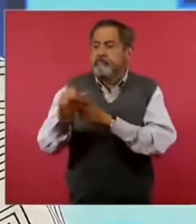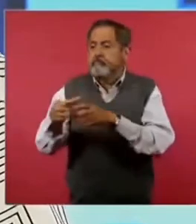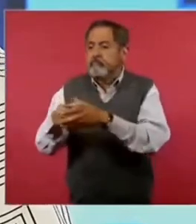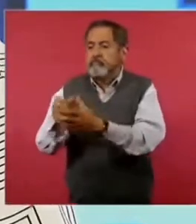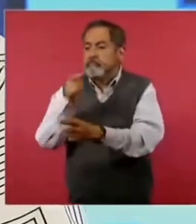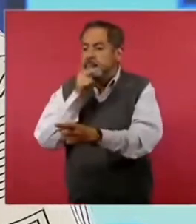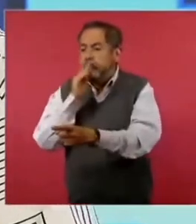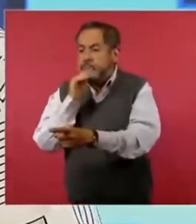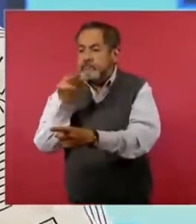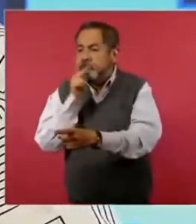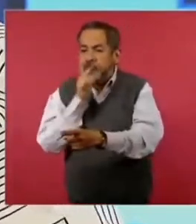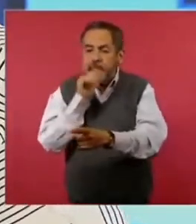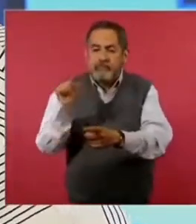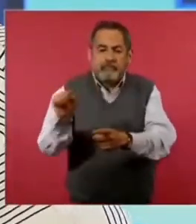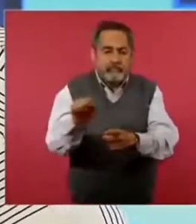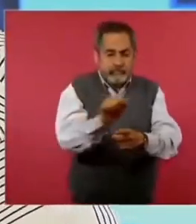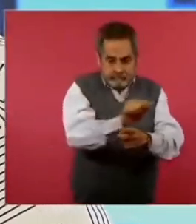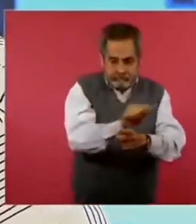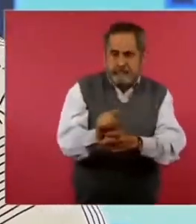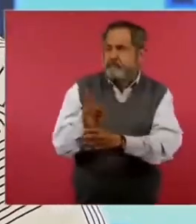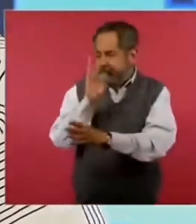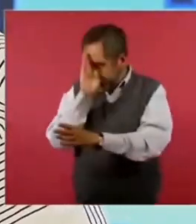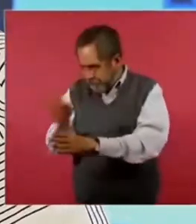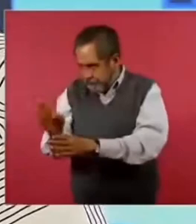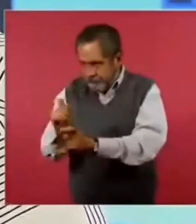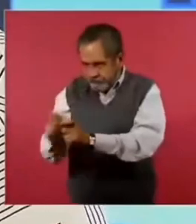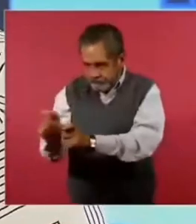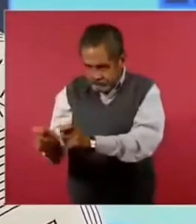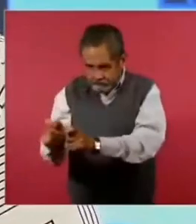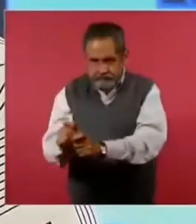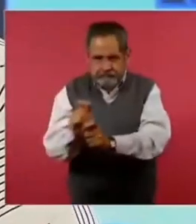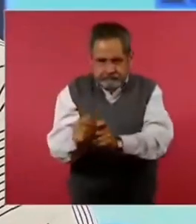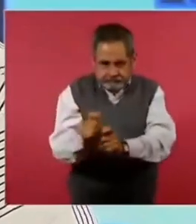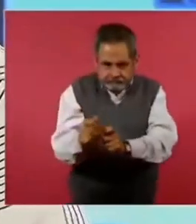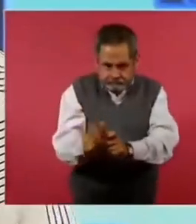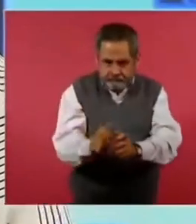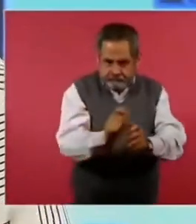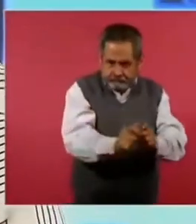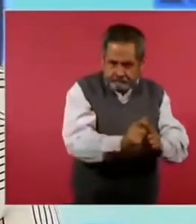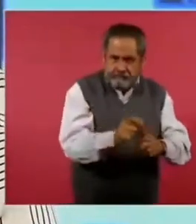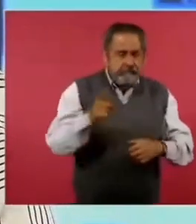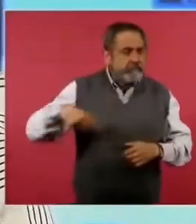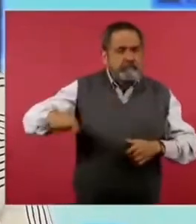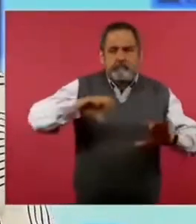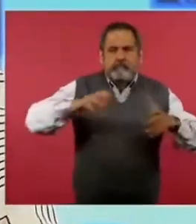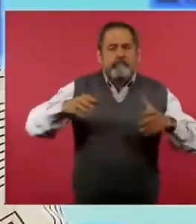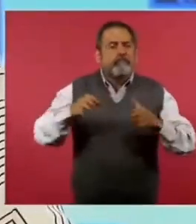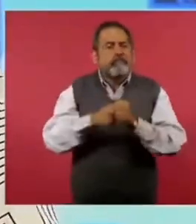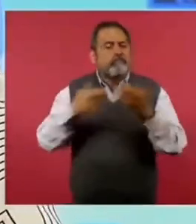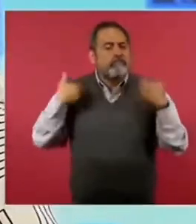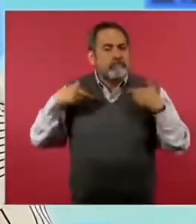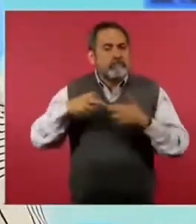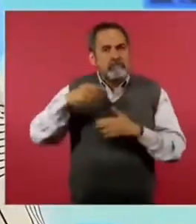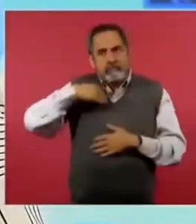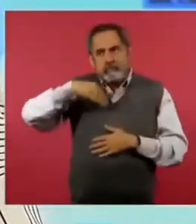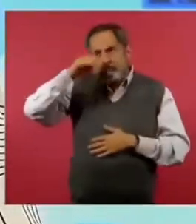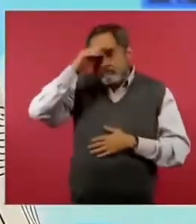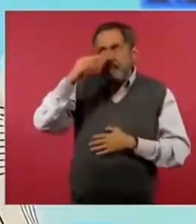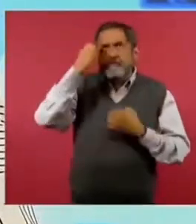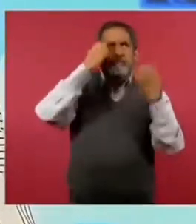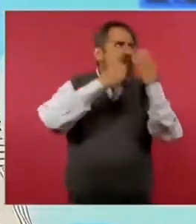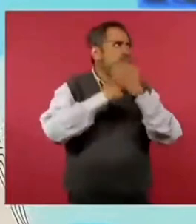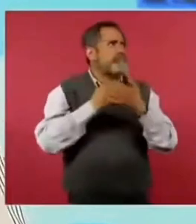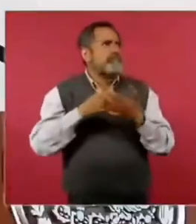madres y padres de familia, quienes en conjunto con las maestras y los maestros evalúan las necesidades de sus espacios